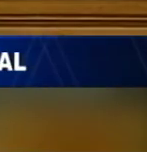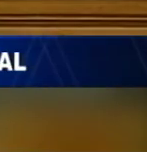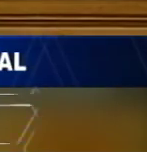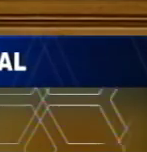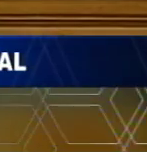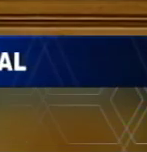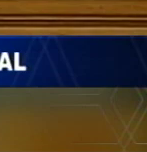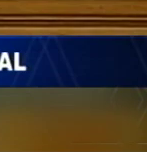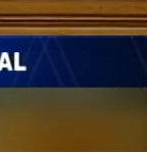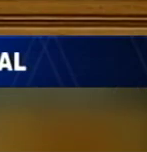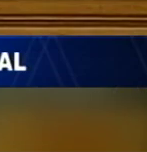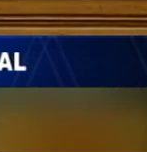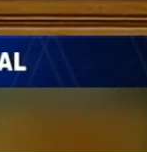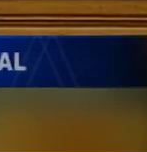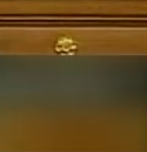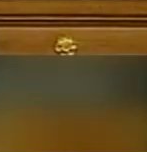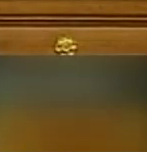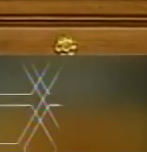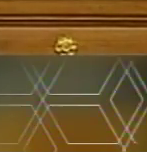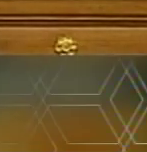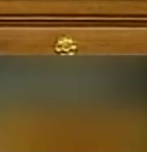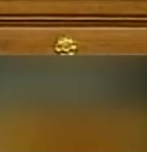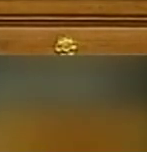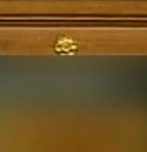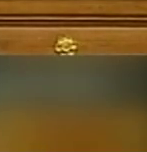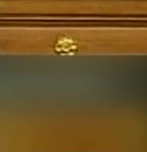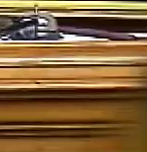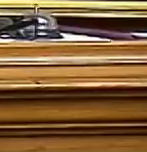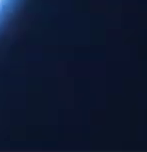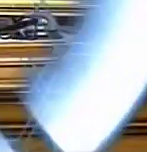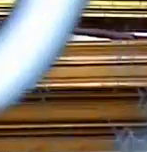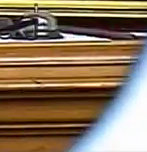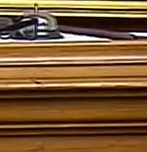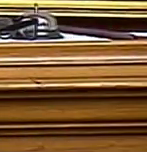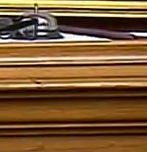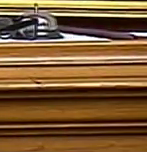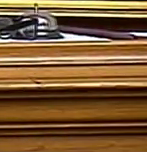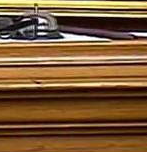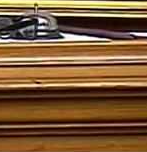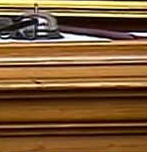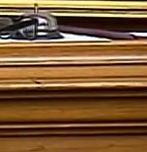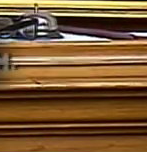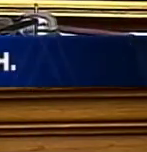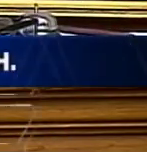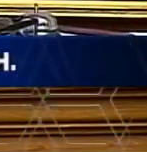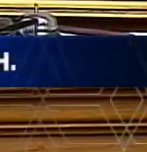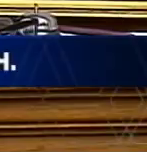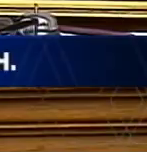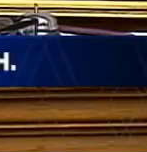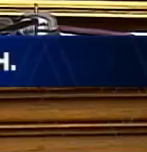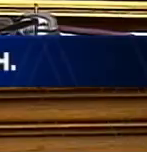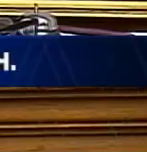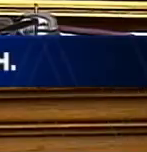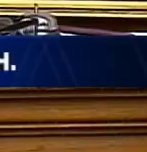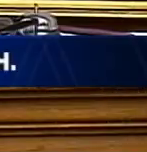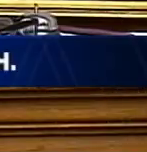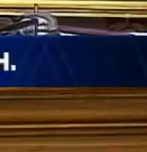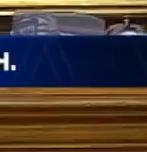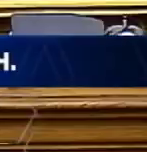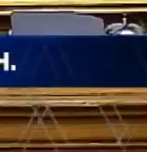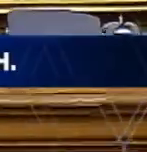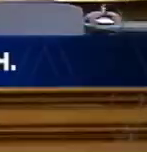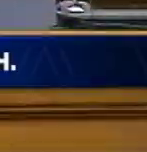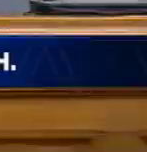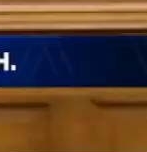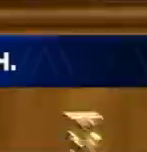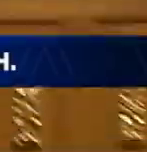en protestas no sean juzgados en tribunales militares. Debate. Parlamento Nacional respaldó informe de